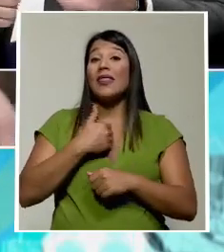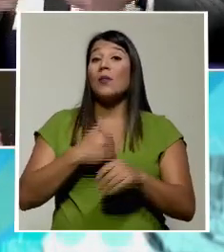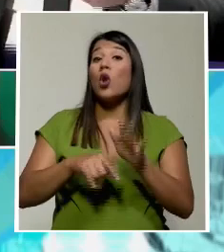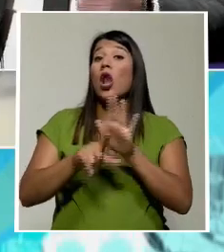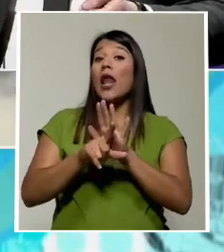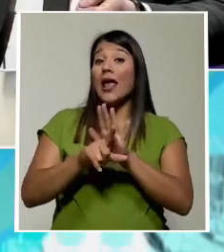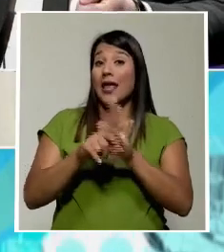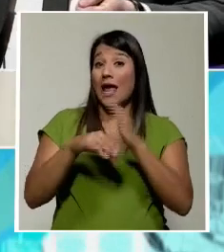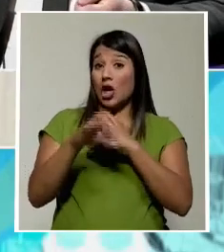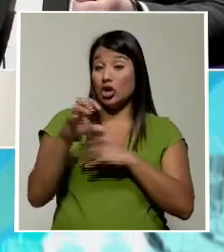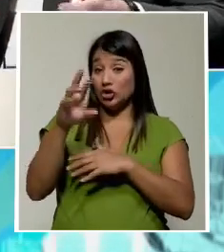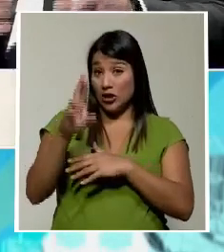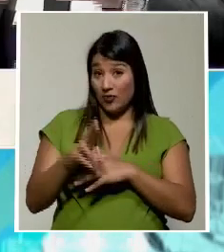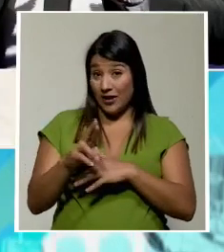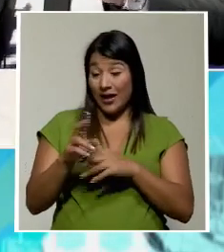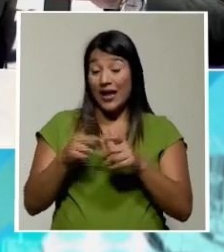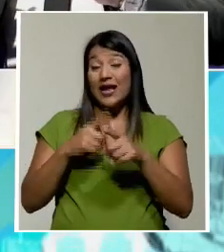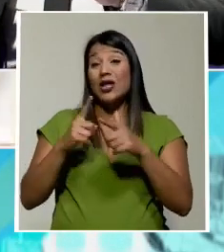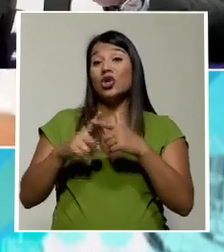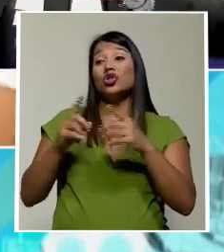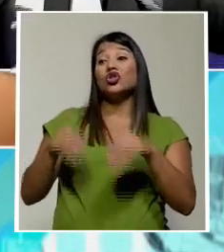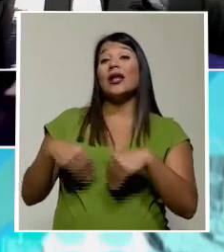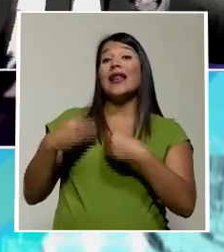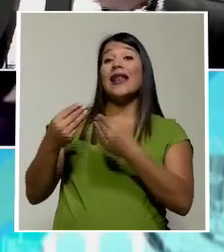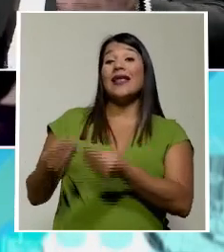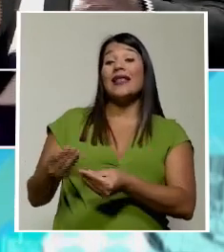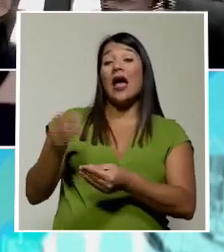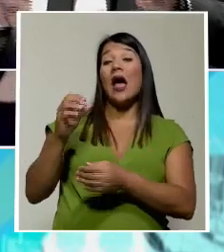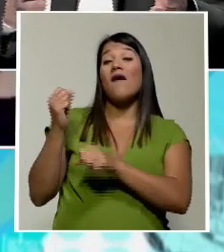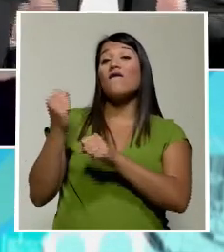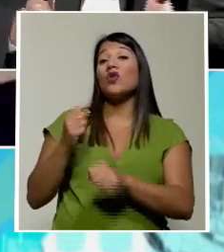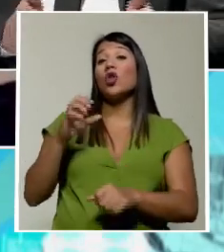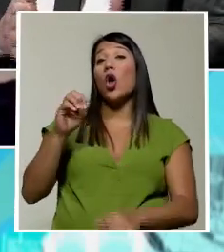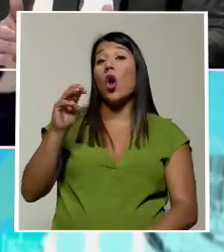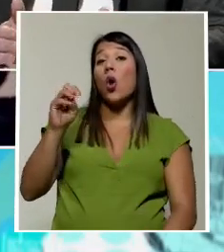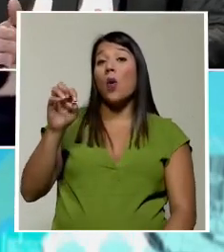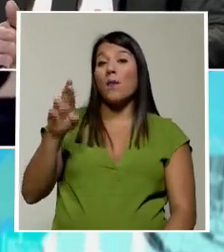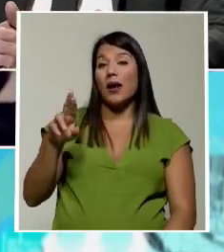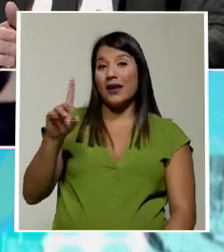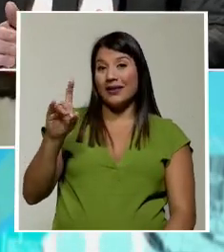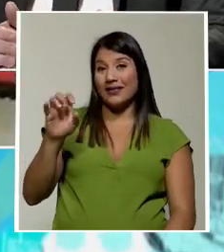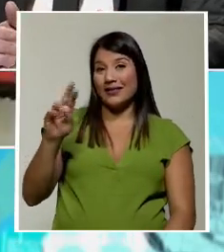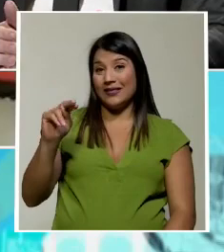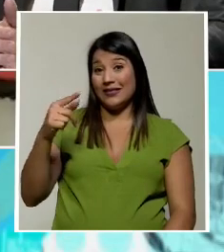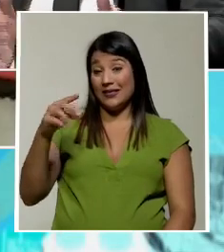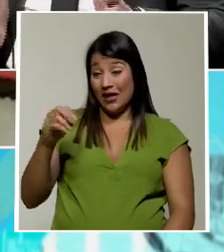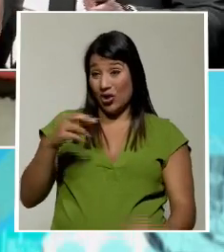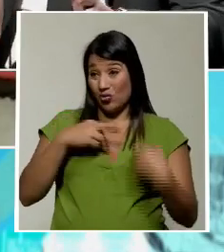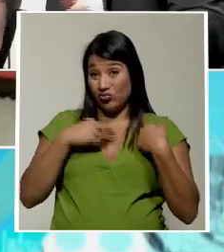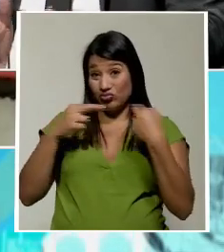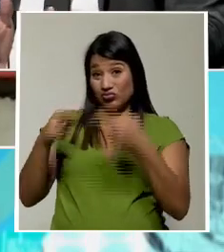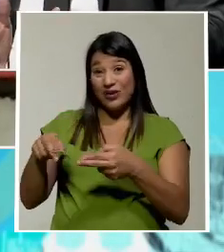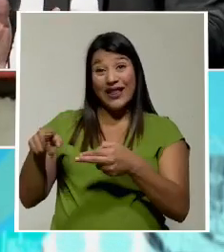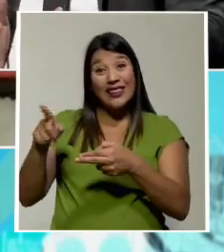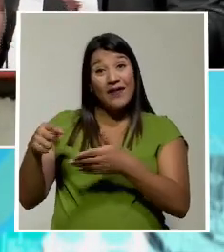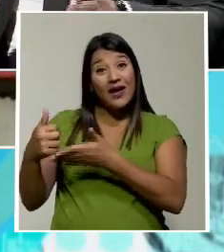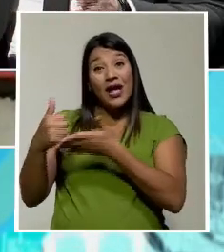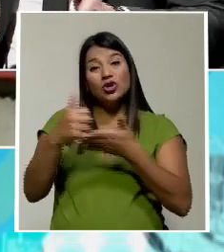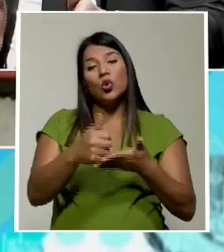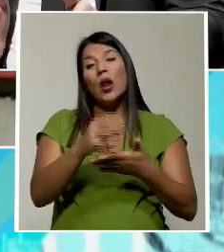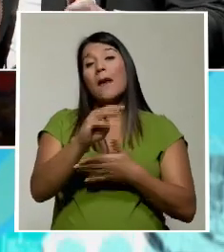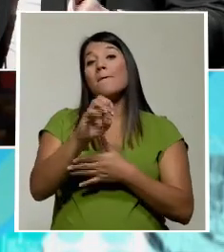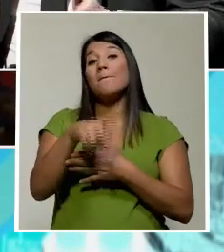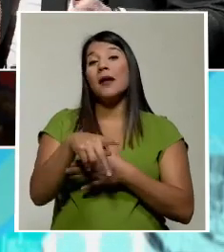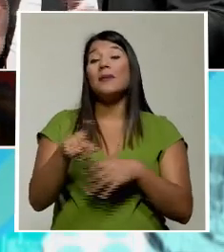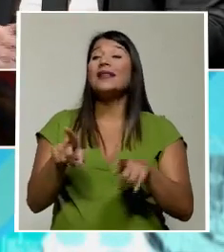que le otorga a la Fundación este mandato legal de colaborar con el Ministerio de Educación Pública. Además existe un